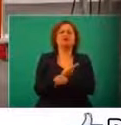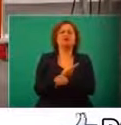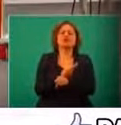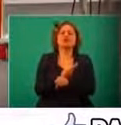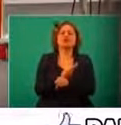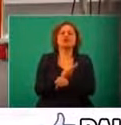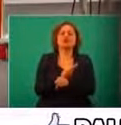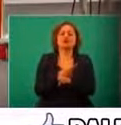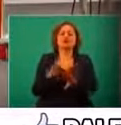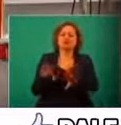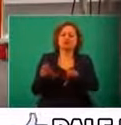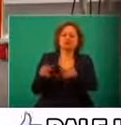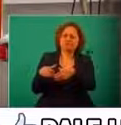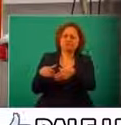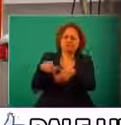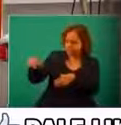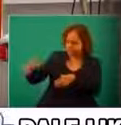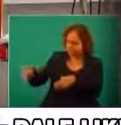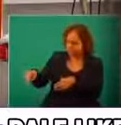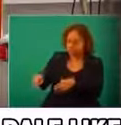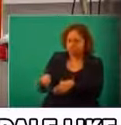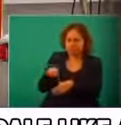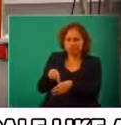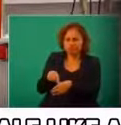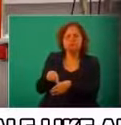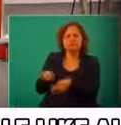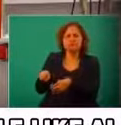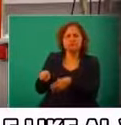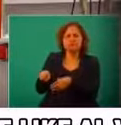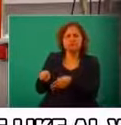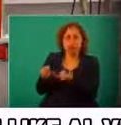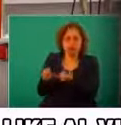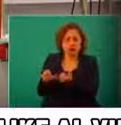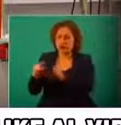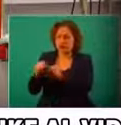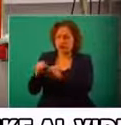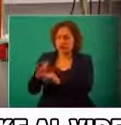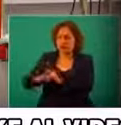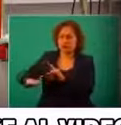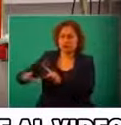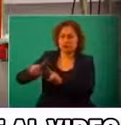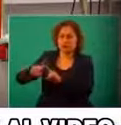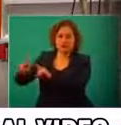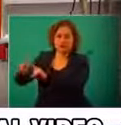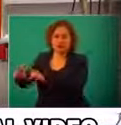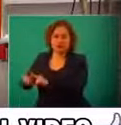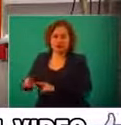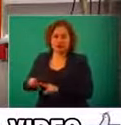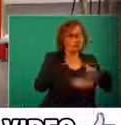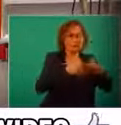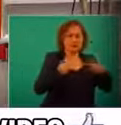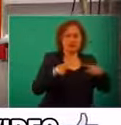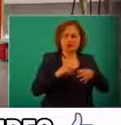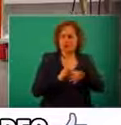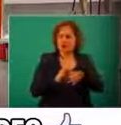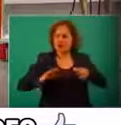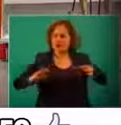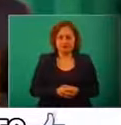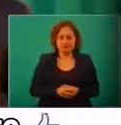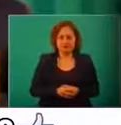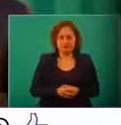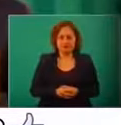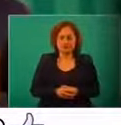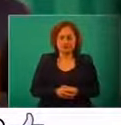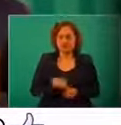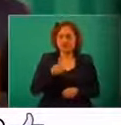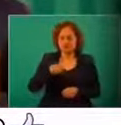estos órganos autónomos, que son autónomos, son independientes del pueblo, no de los grupos de intereses creados. Para los jóvenes,